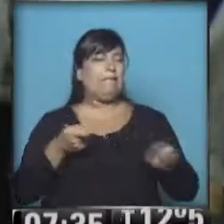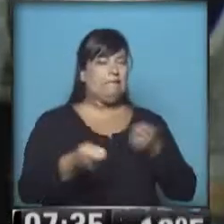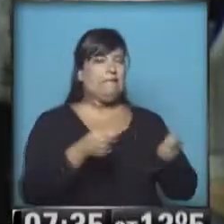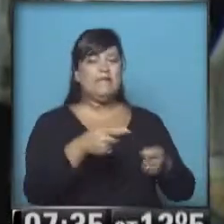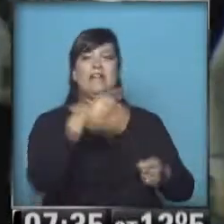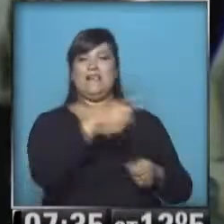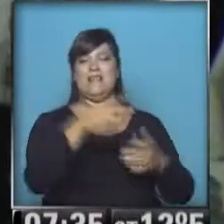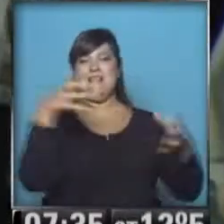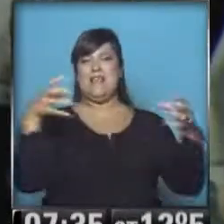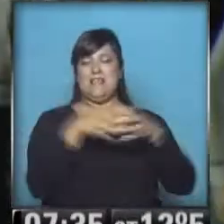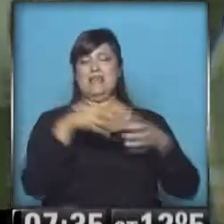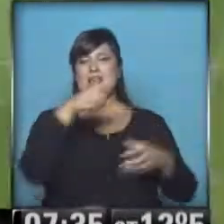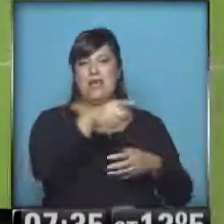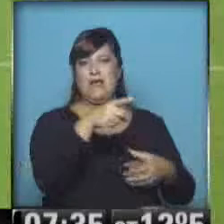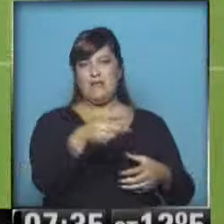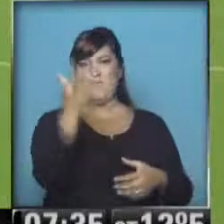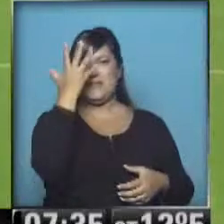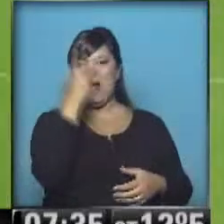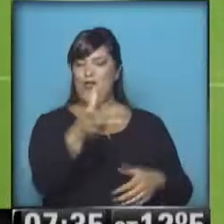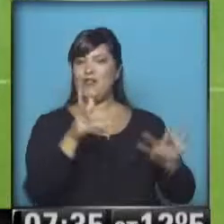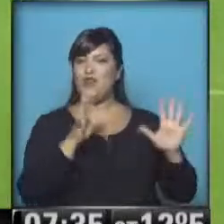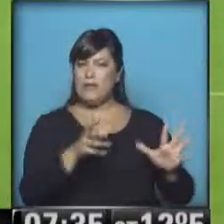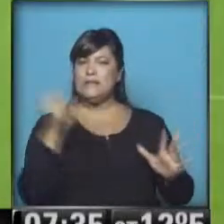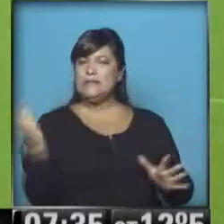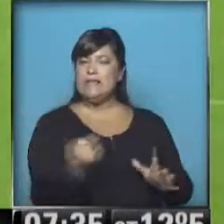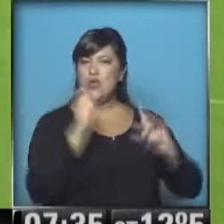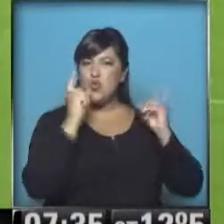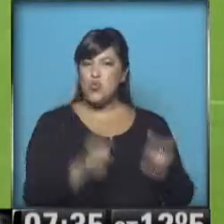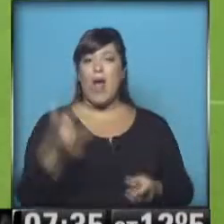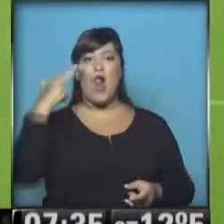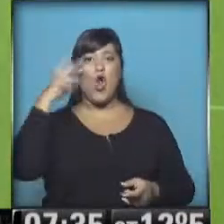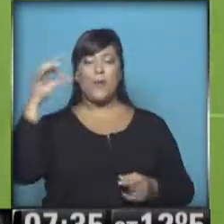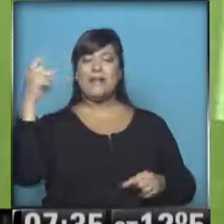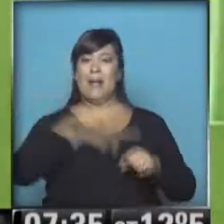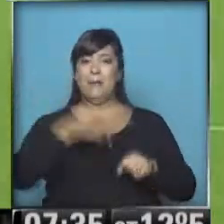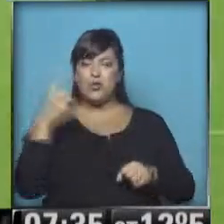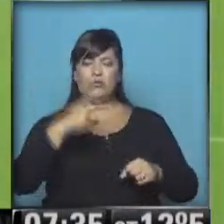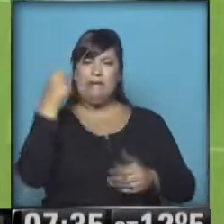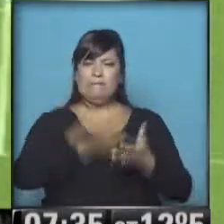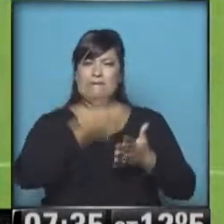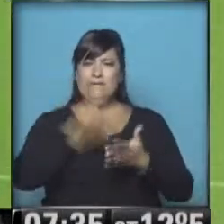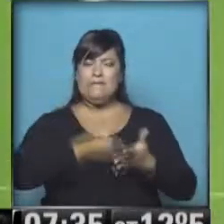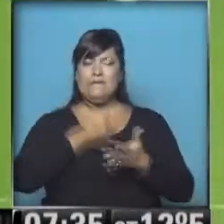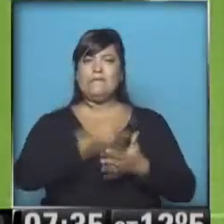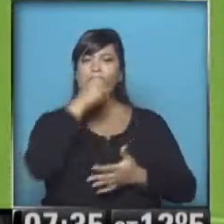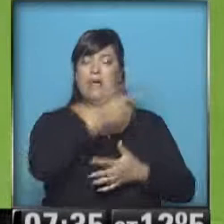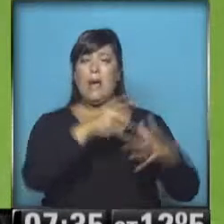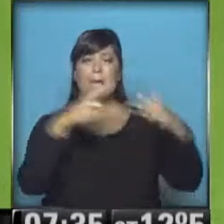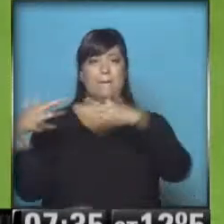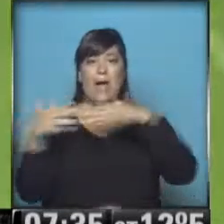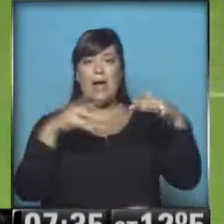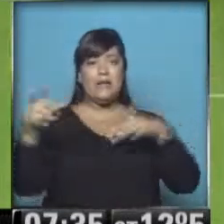equipo de Edgardo Bauza durante los 90 minutos. En un partido que se le declaró de